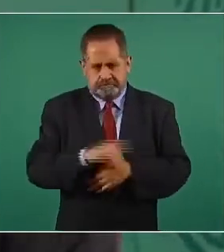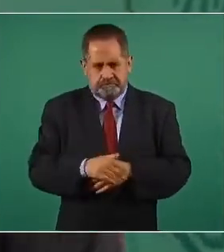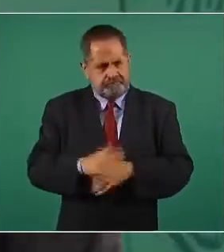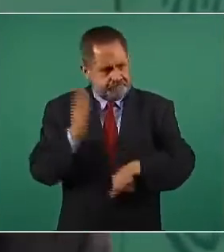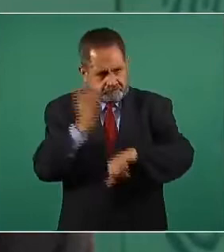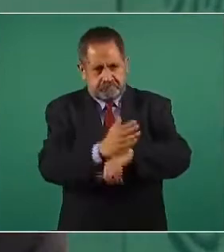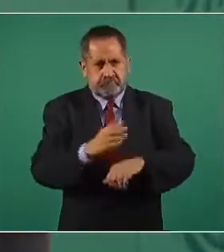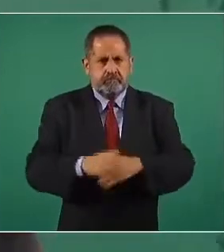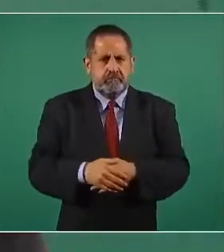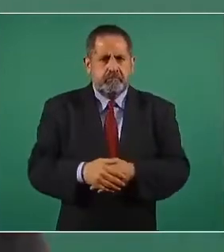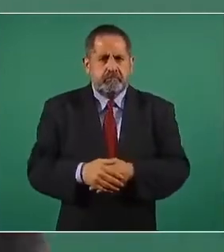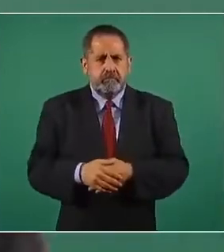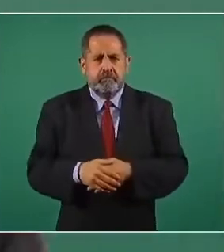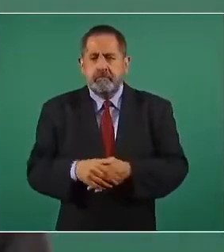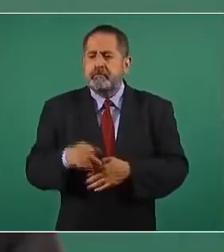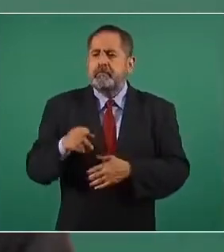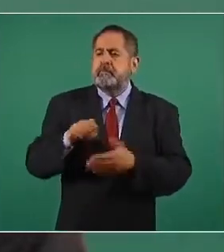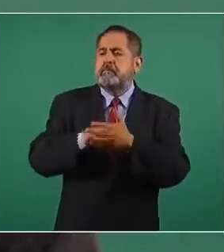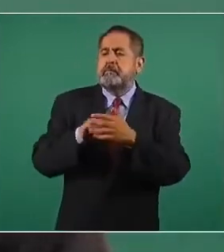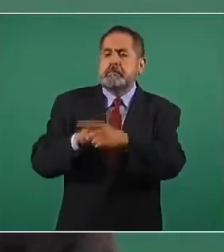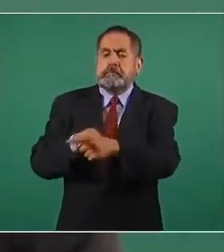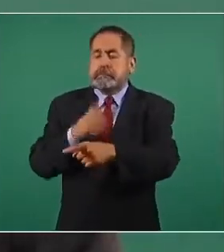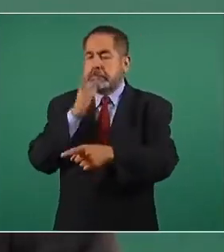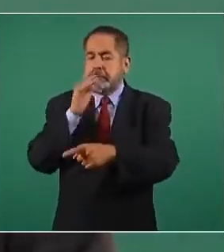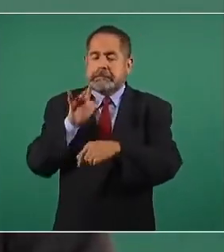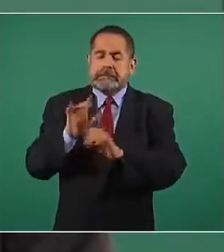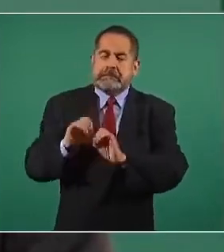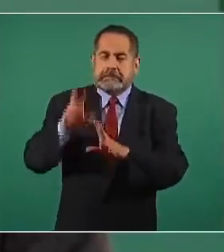Nada de que no se puede tocar al intocable.